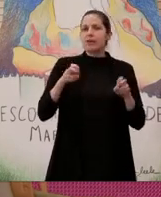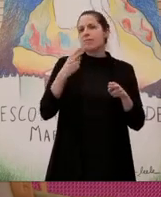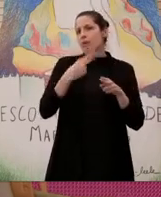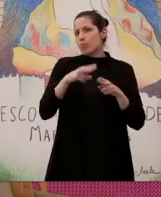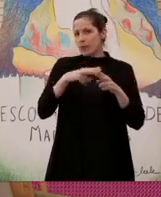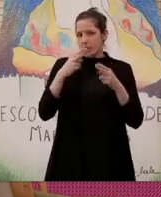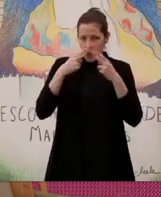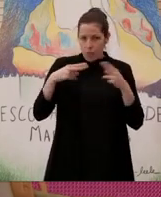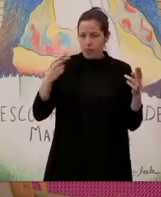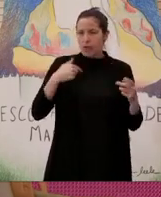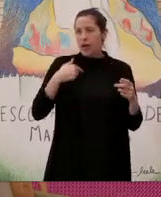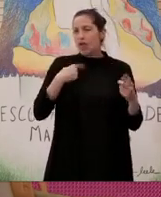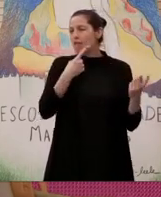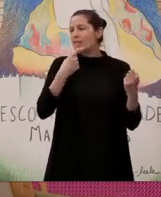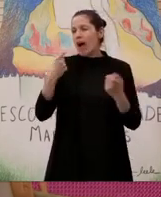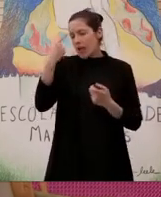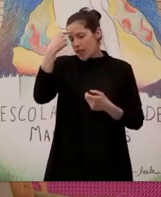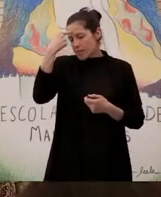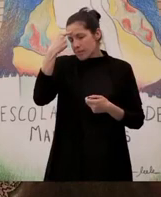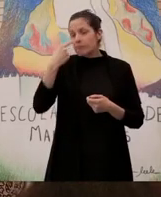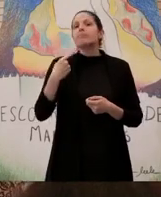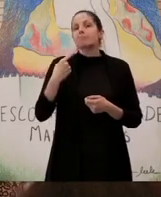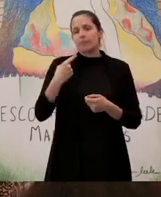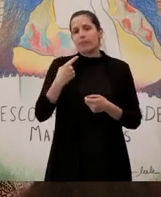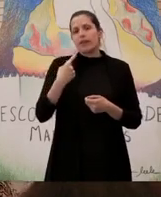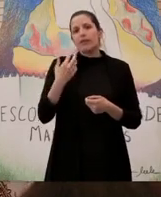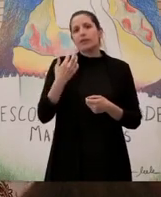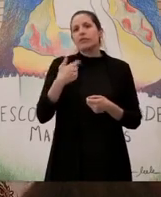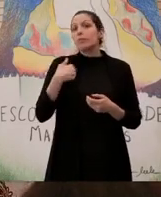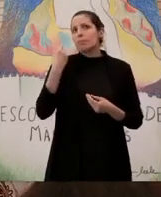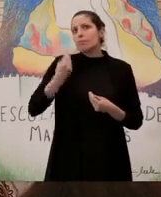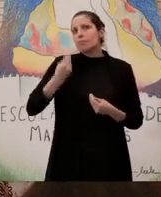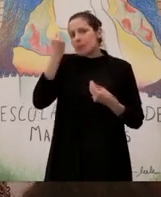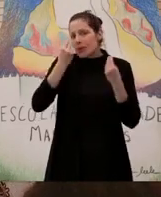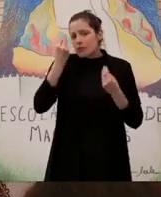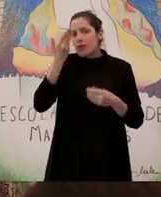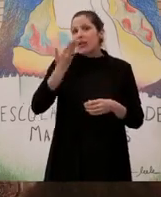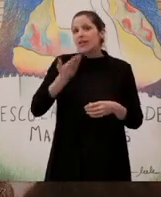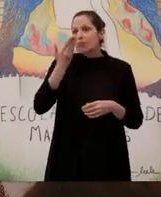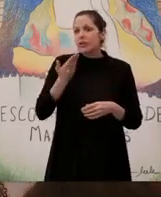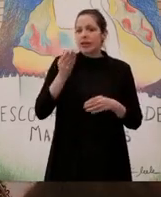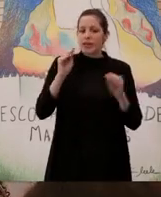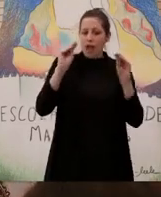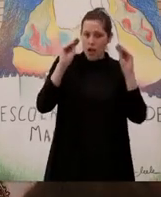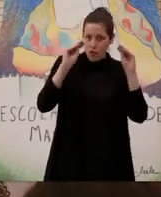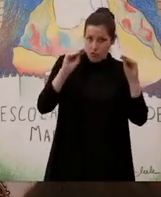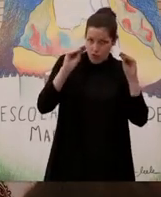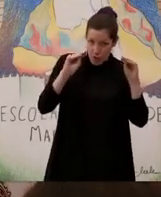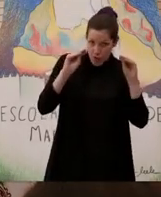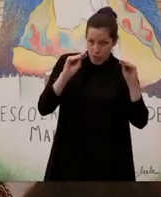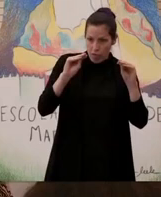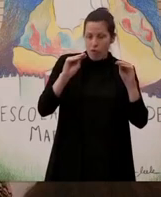que en termos Así un poco técnicos siempre falamos yo creo que imprescindible y de ahí fallaba antes la formación y también da Concepción